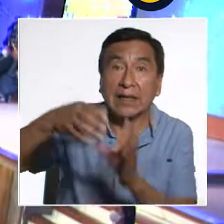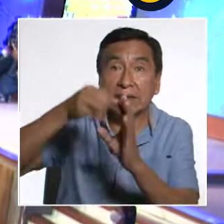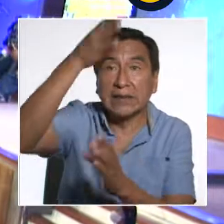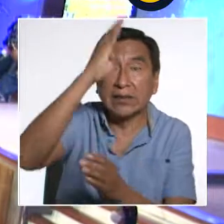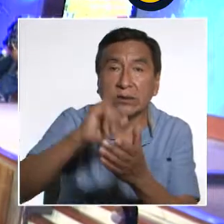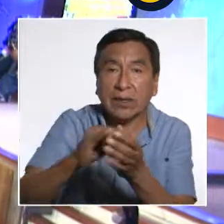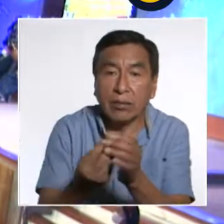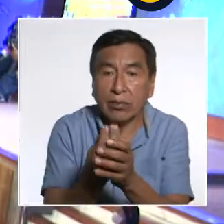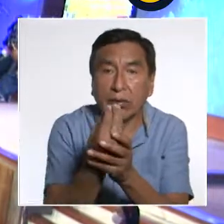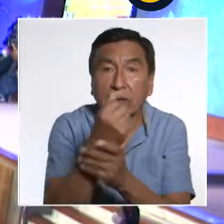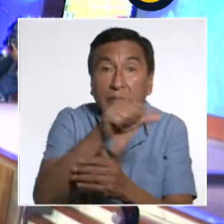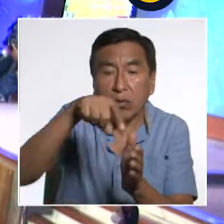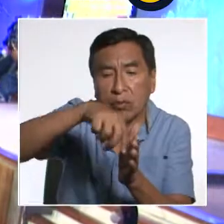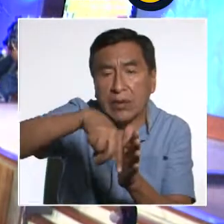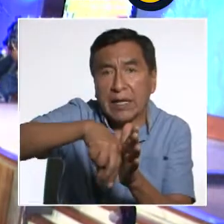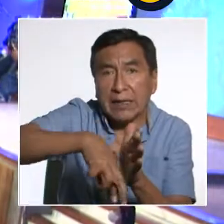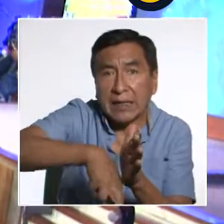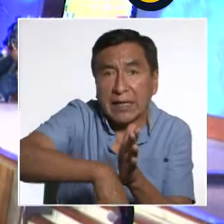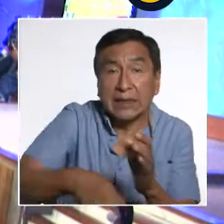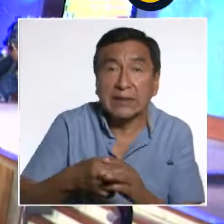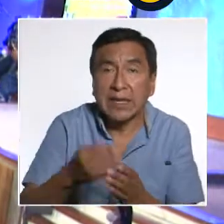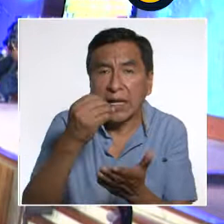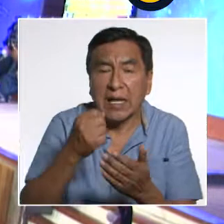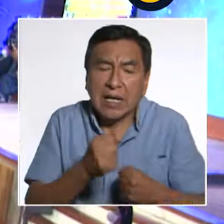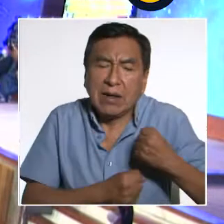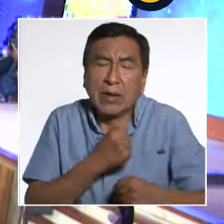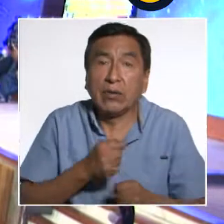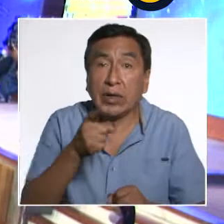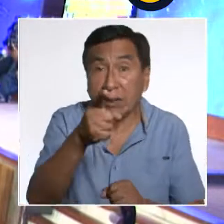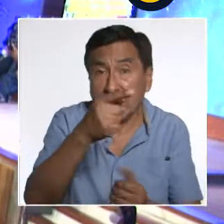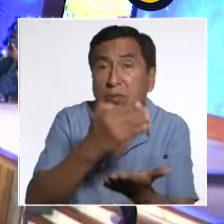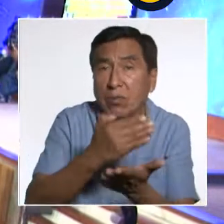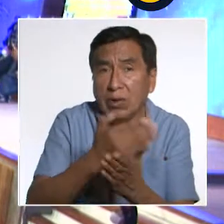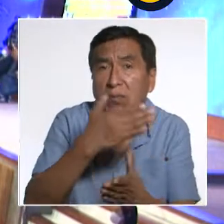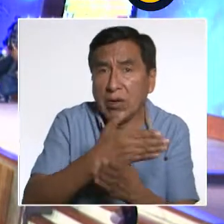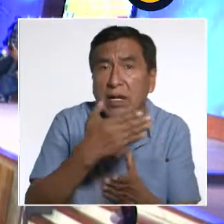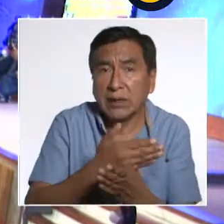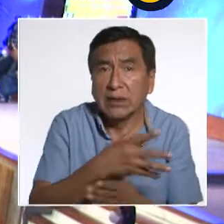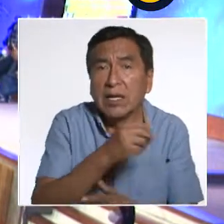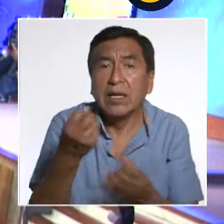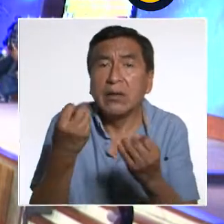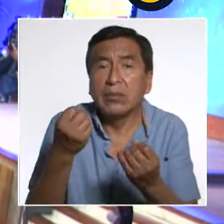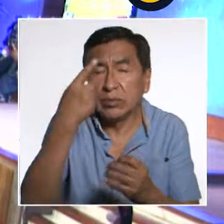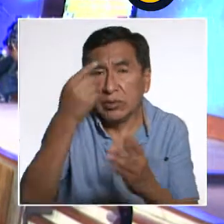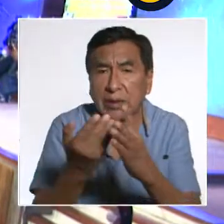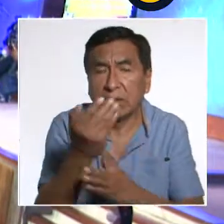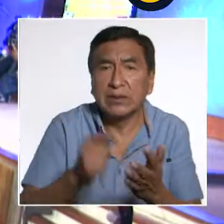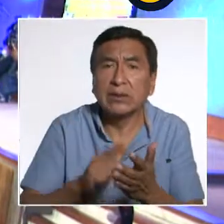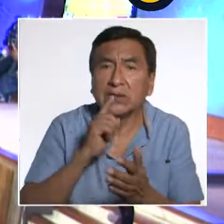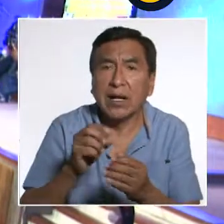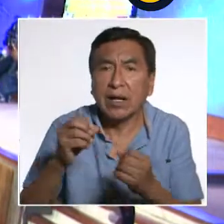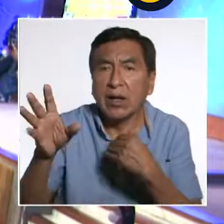brotando alguna raíz de amargura os estorbe, y por ella muchos sean